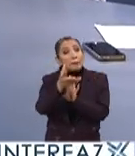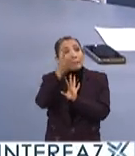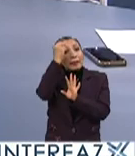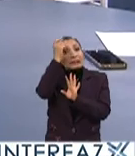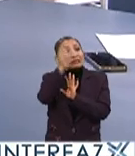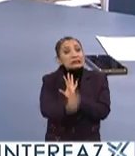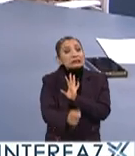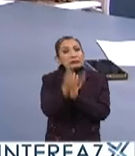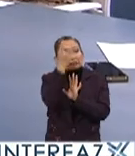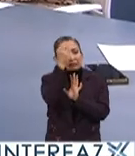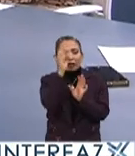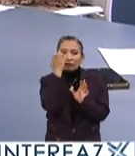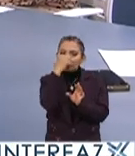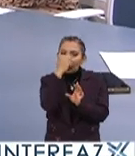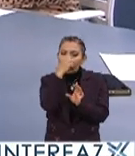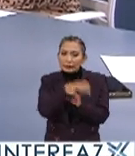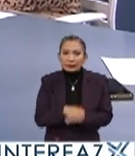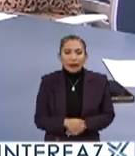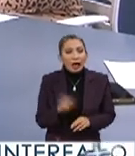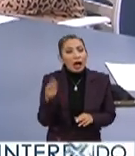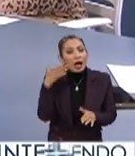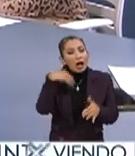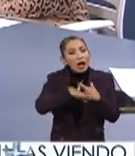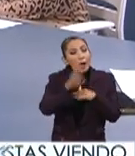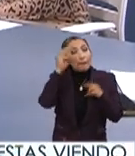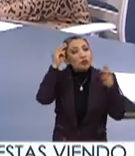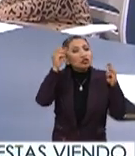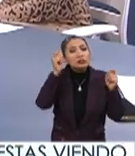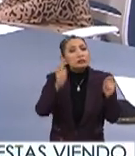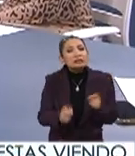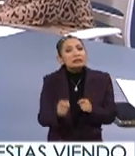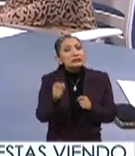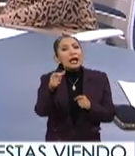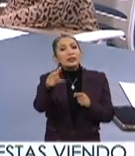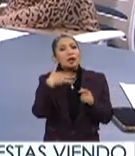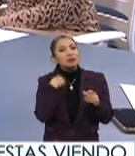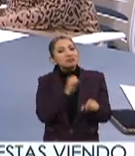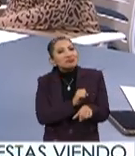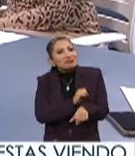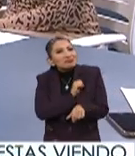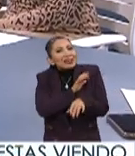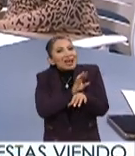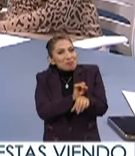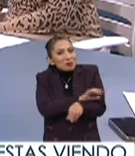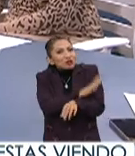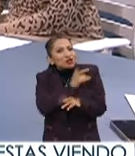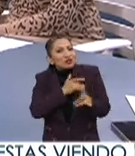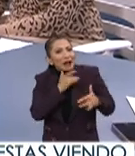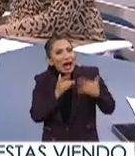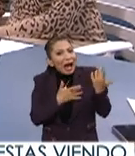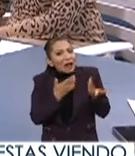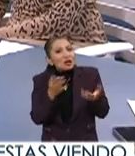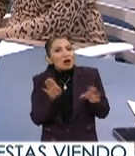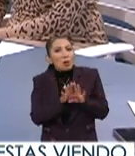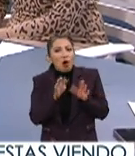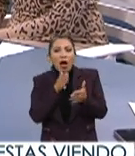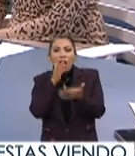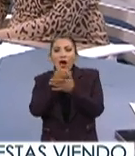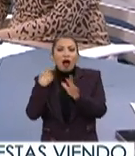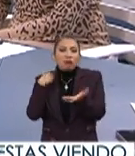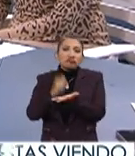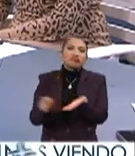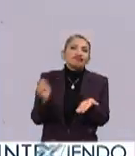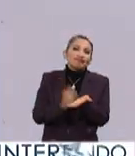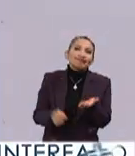aprendizaje significativo sea una experiencia, que ir al museo represente ir a emocionarse, vamos, que más que ir a apuntar